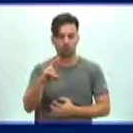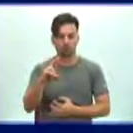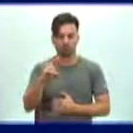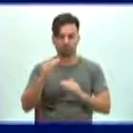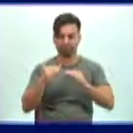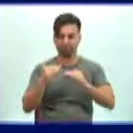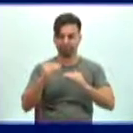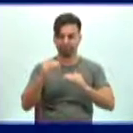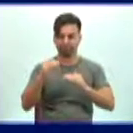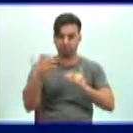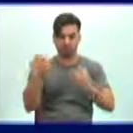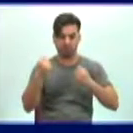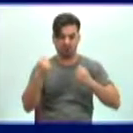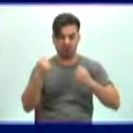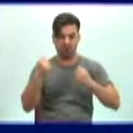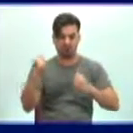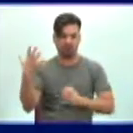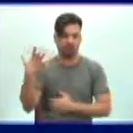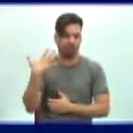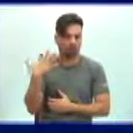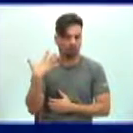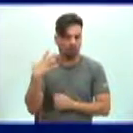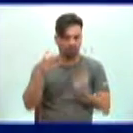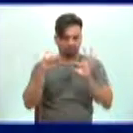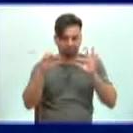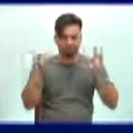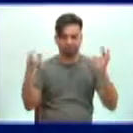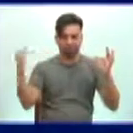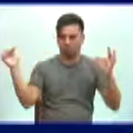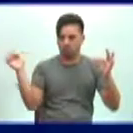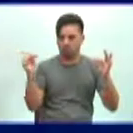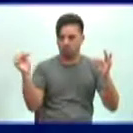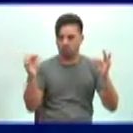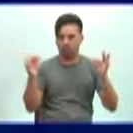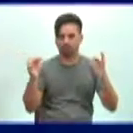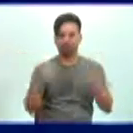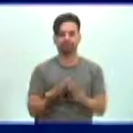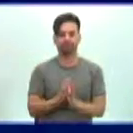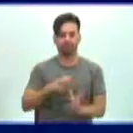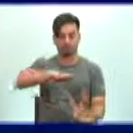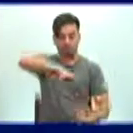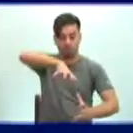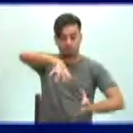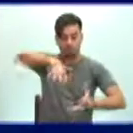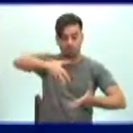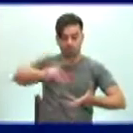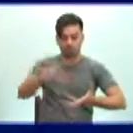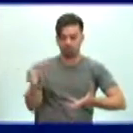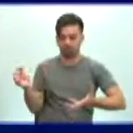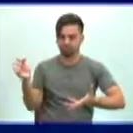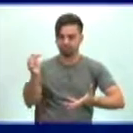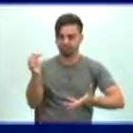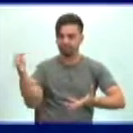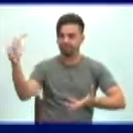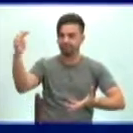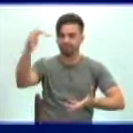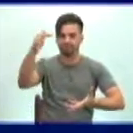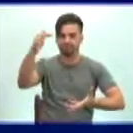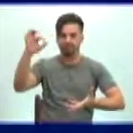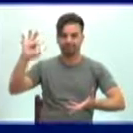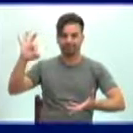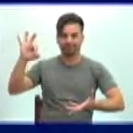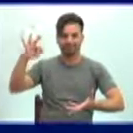polos. Por tanto, en la medida en que avanzamos en latitud, que nos acercamos a los polos, disminuye la radiación solar y por tanto